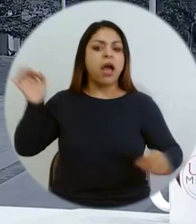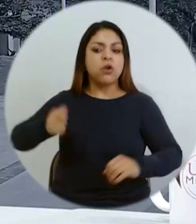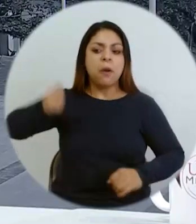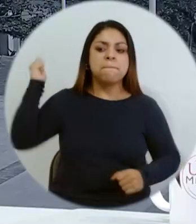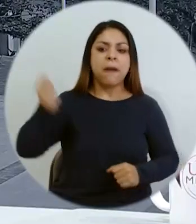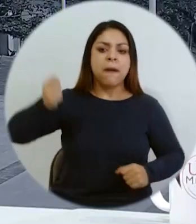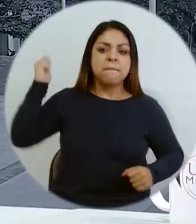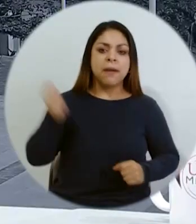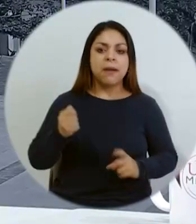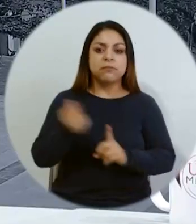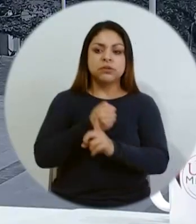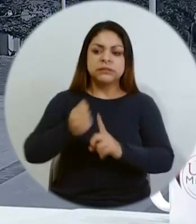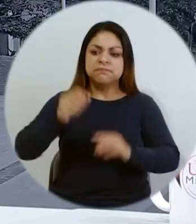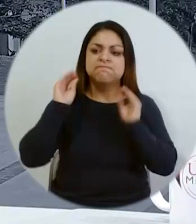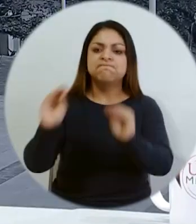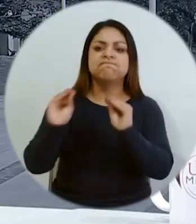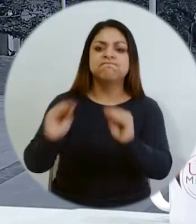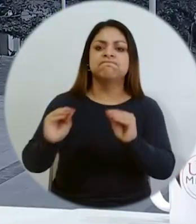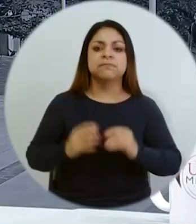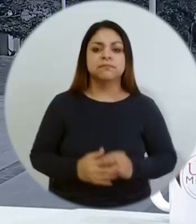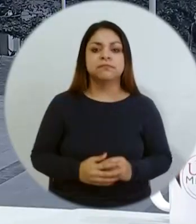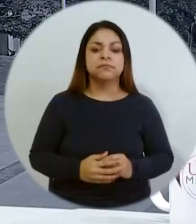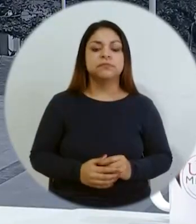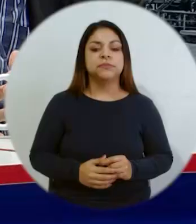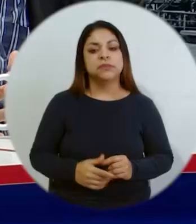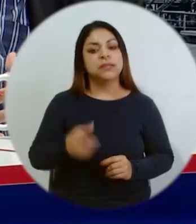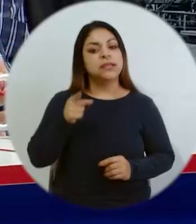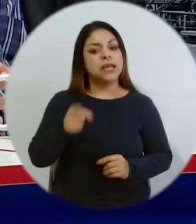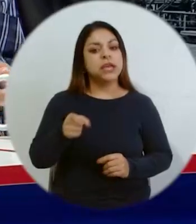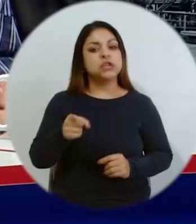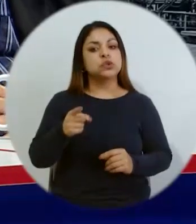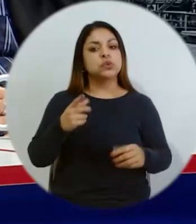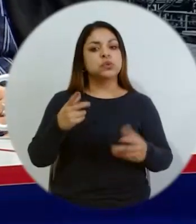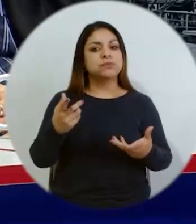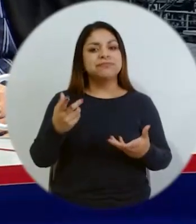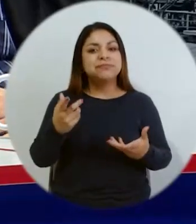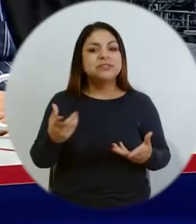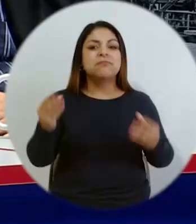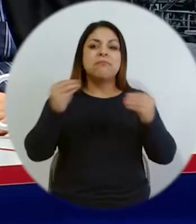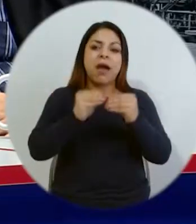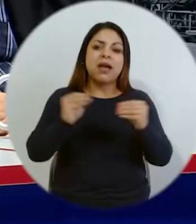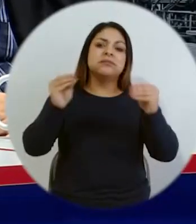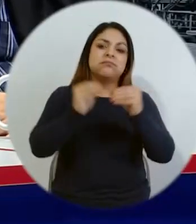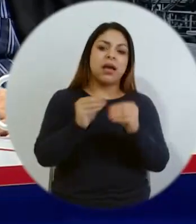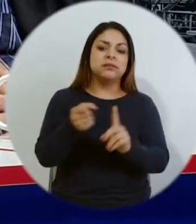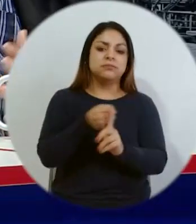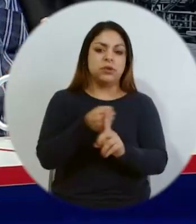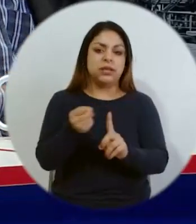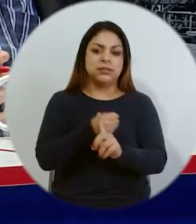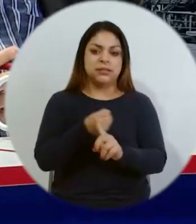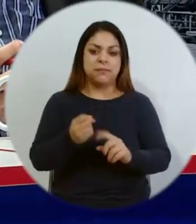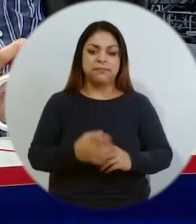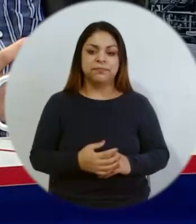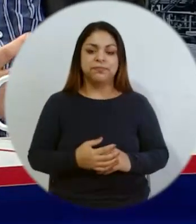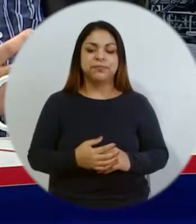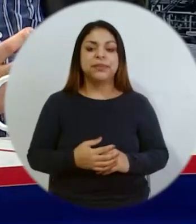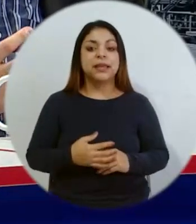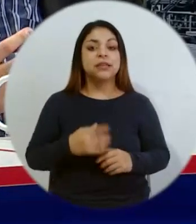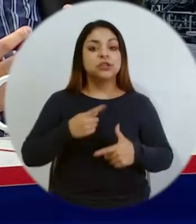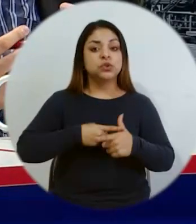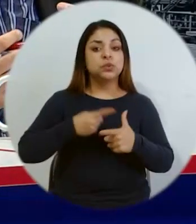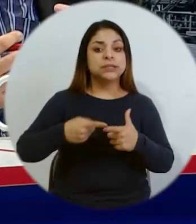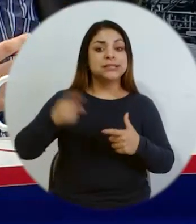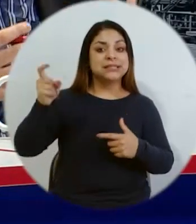través del garrote, a través de la violencia. Y lo que están haciendo más bien es socializando para más violencia. Entonces